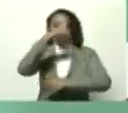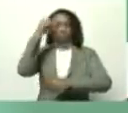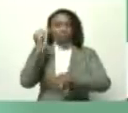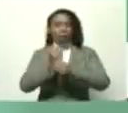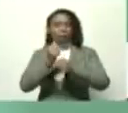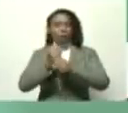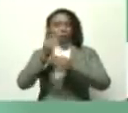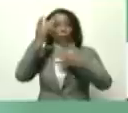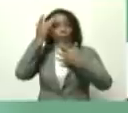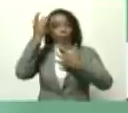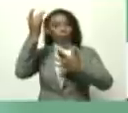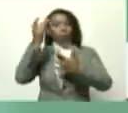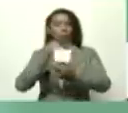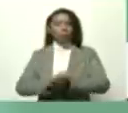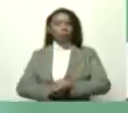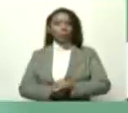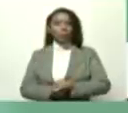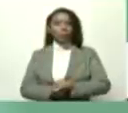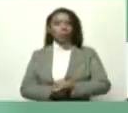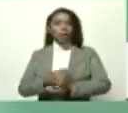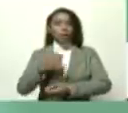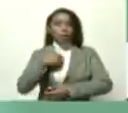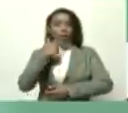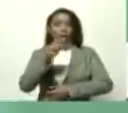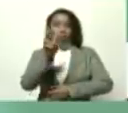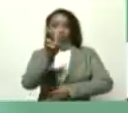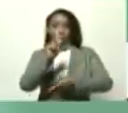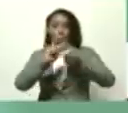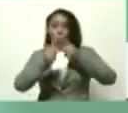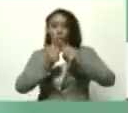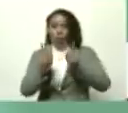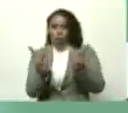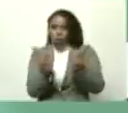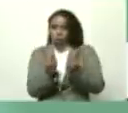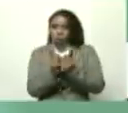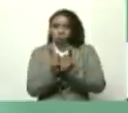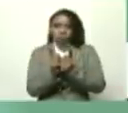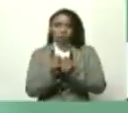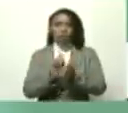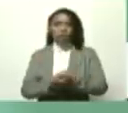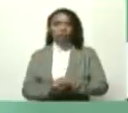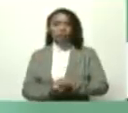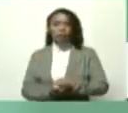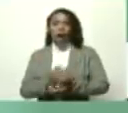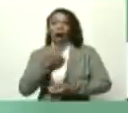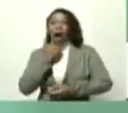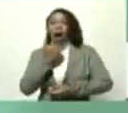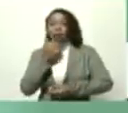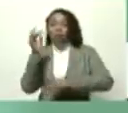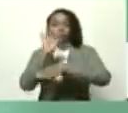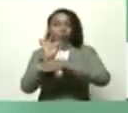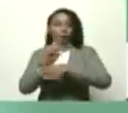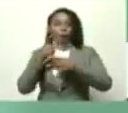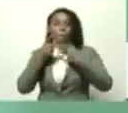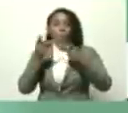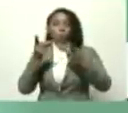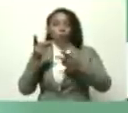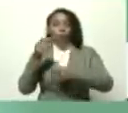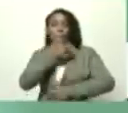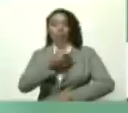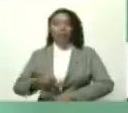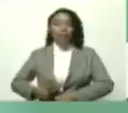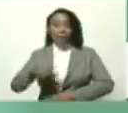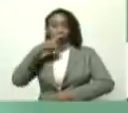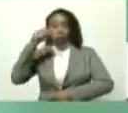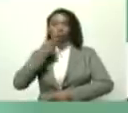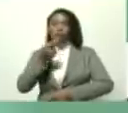de inteligencia. Y te voy a decir dos cosas, muy breve. si llegara a haber algún funcionario público, ya el presidente Maduro lo dijo de forma